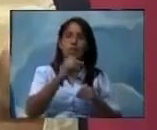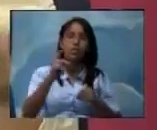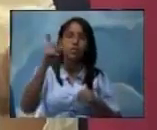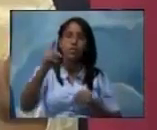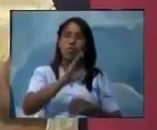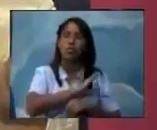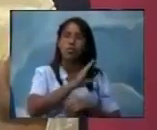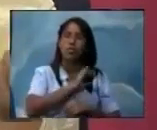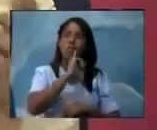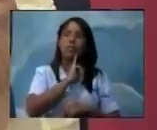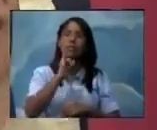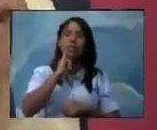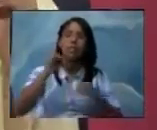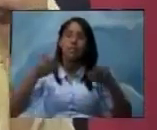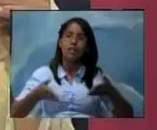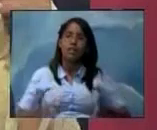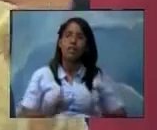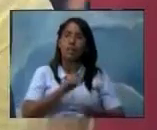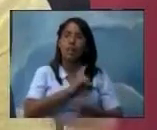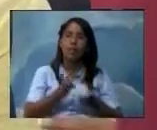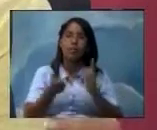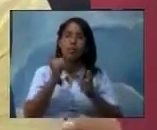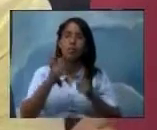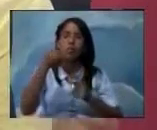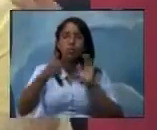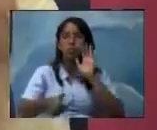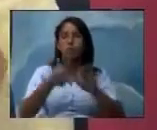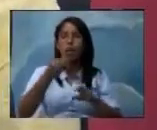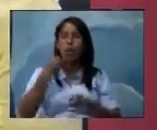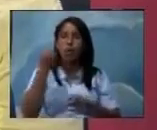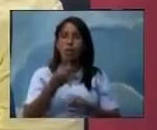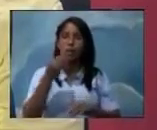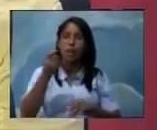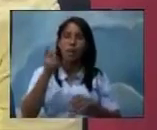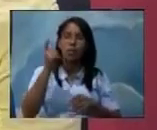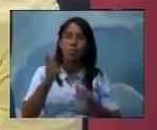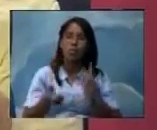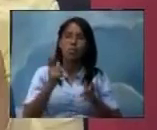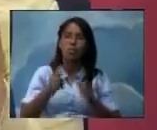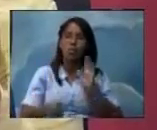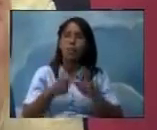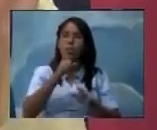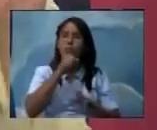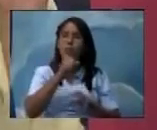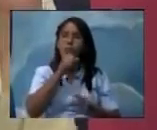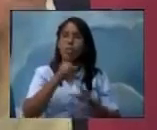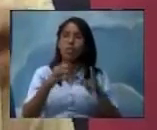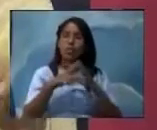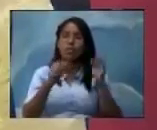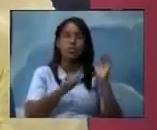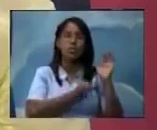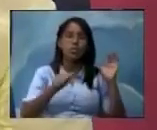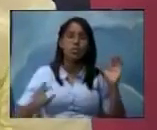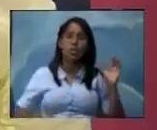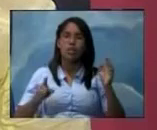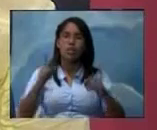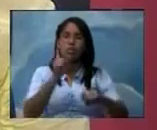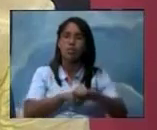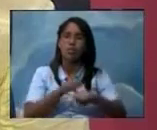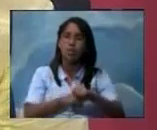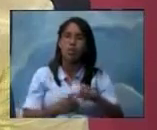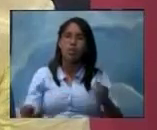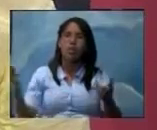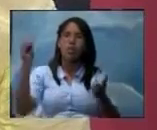son israelitas de nacimiento, sino que algunos son más jóvenes, algunos son más viejitos, y todos el Señor en su tiempo lo